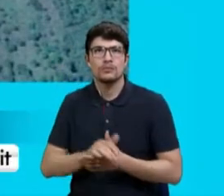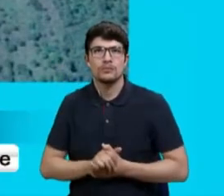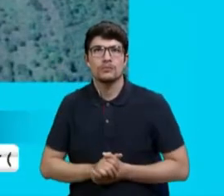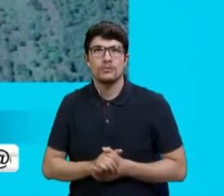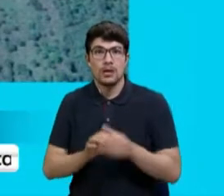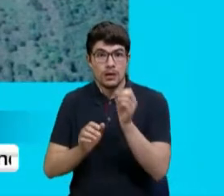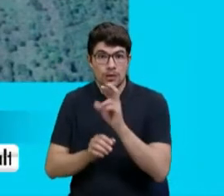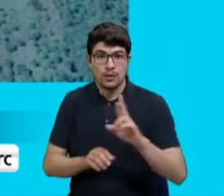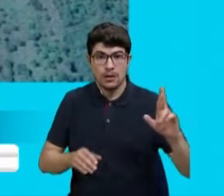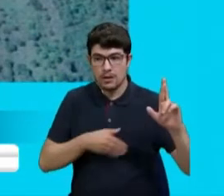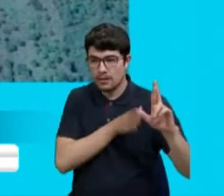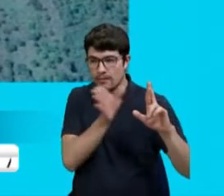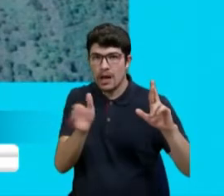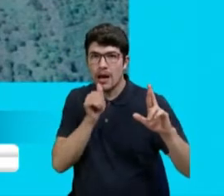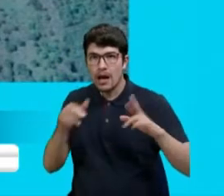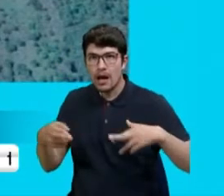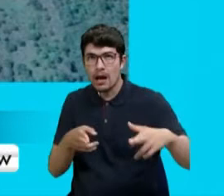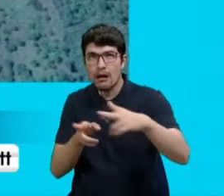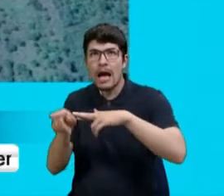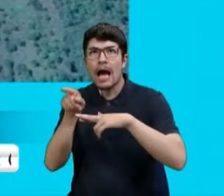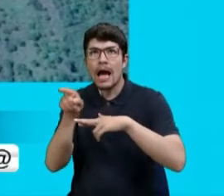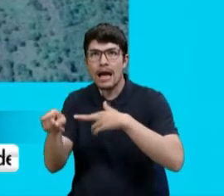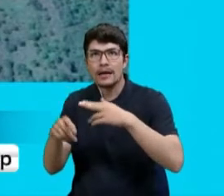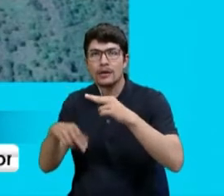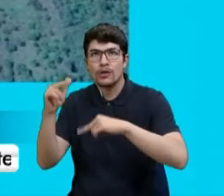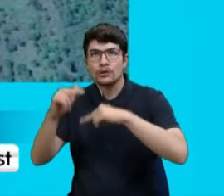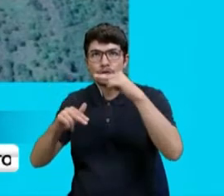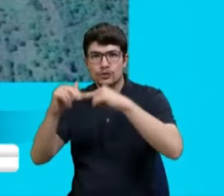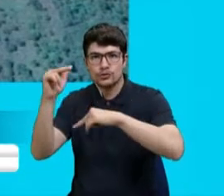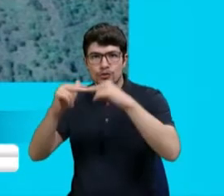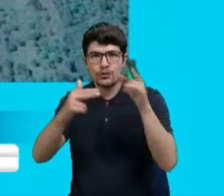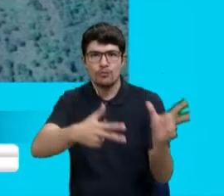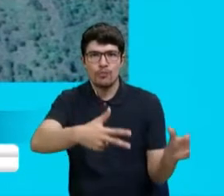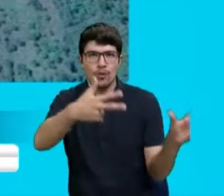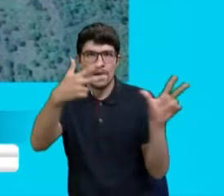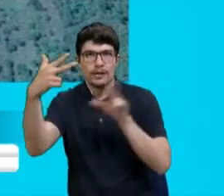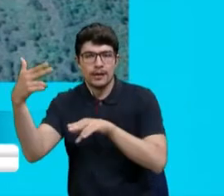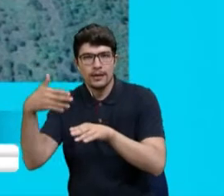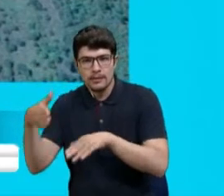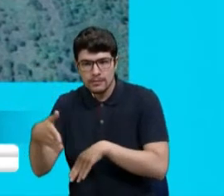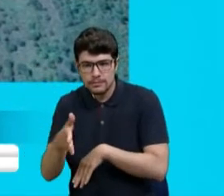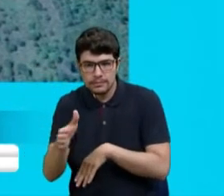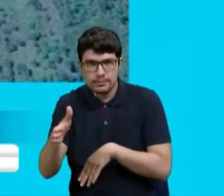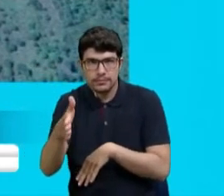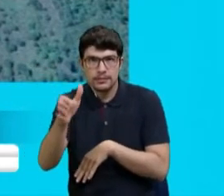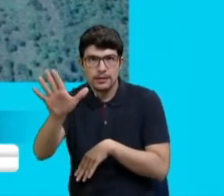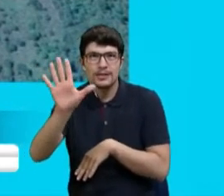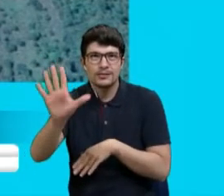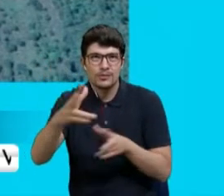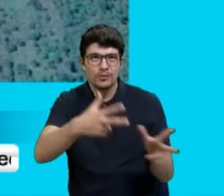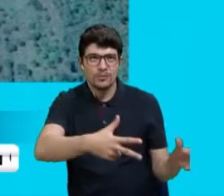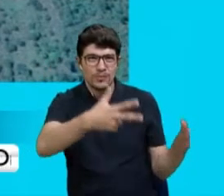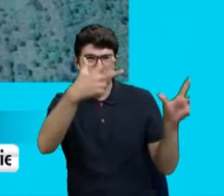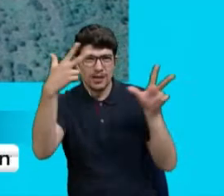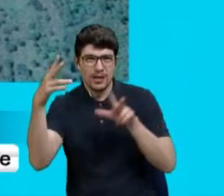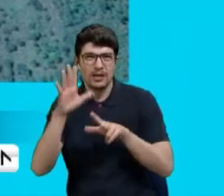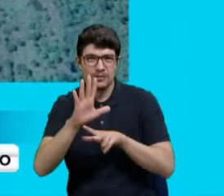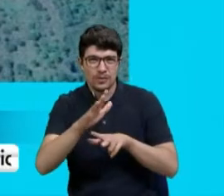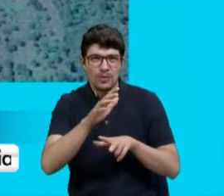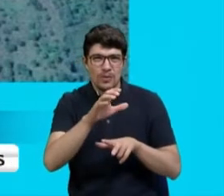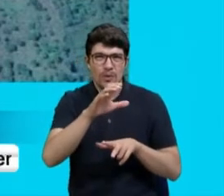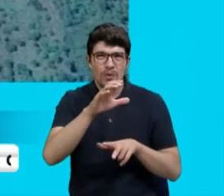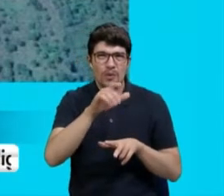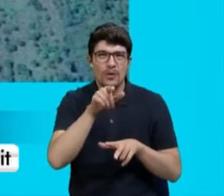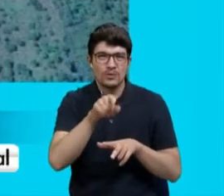hasta llegar al río Fonce, donde se construiría un puente vehicular. Luego empalmaría con un viaducto sobre la quebrada La Laja,